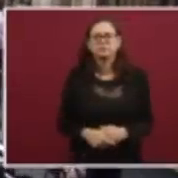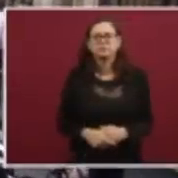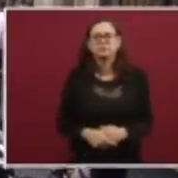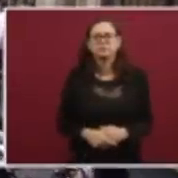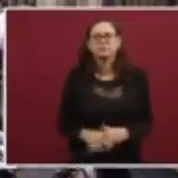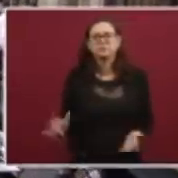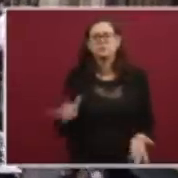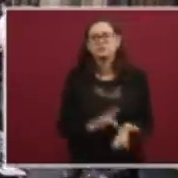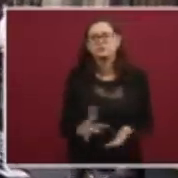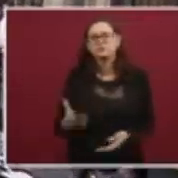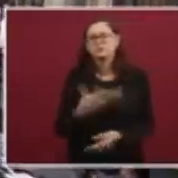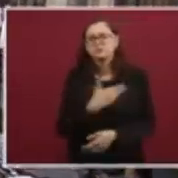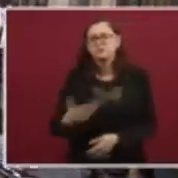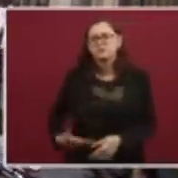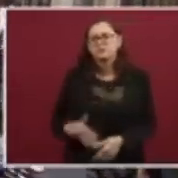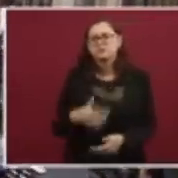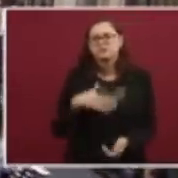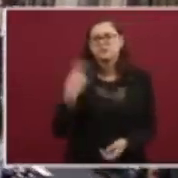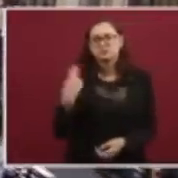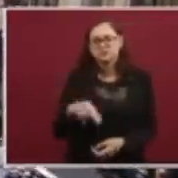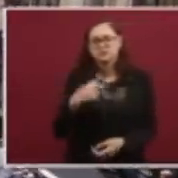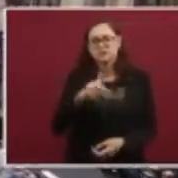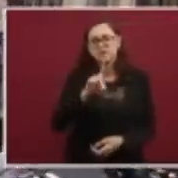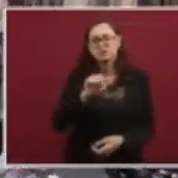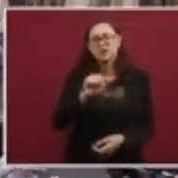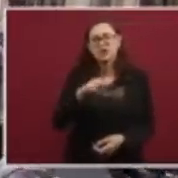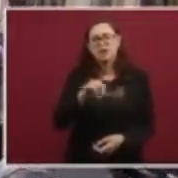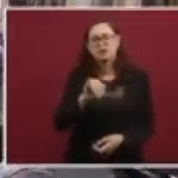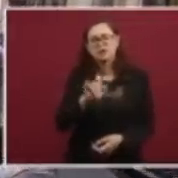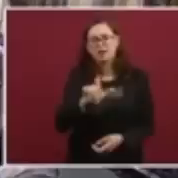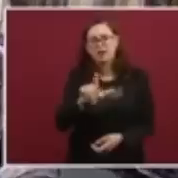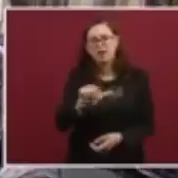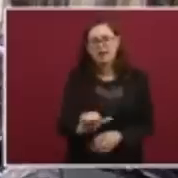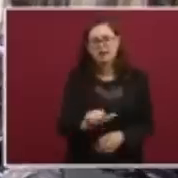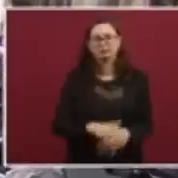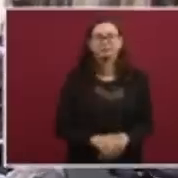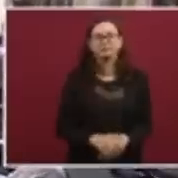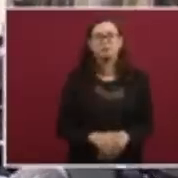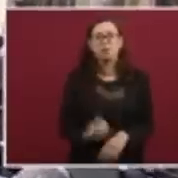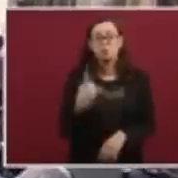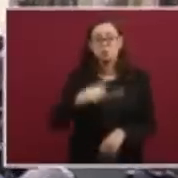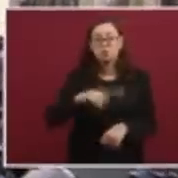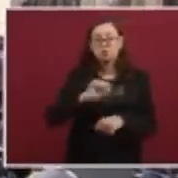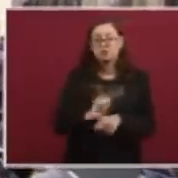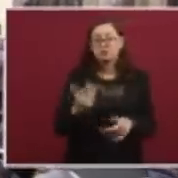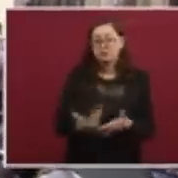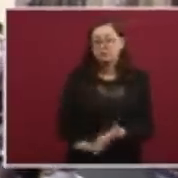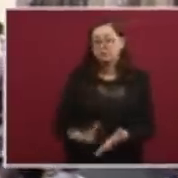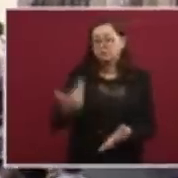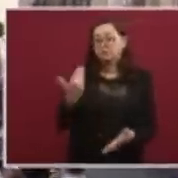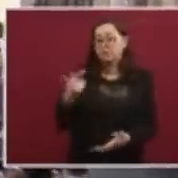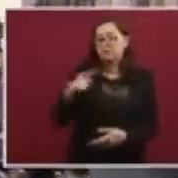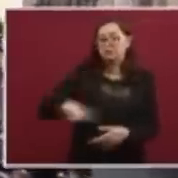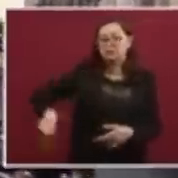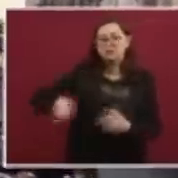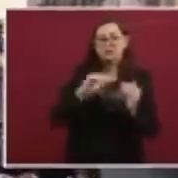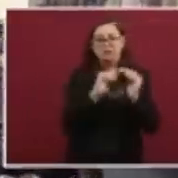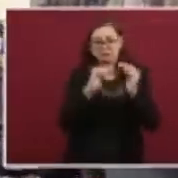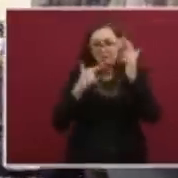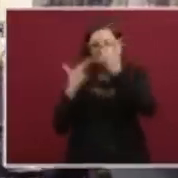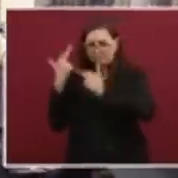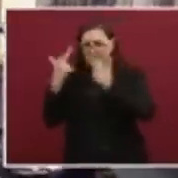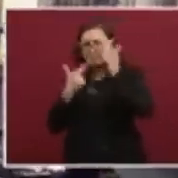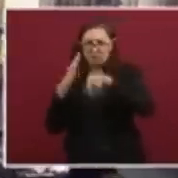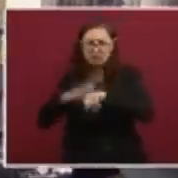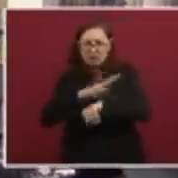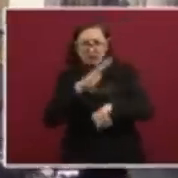Gracias, presidente. Daniela Barragán, de Sin Embargo. La semana pasada se confirmó el pronóstico de casi la mayoría de las casas de análisis respecto